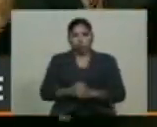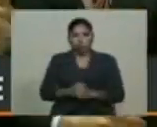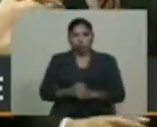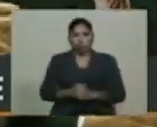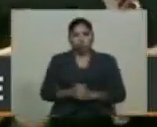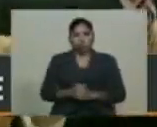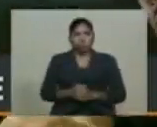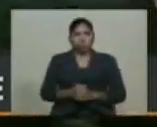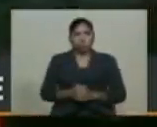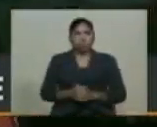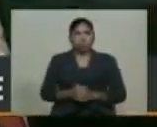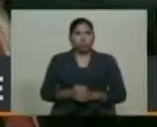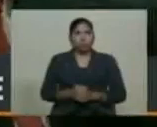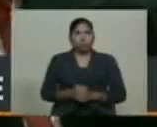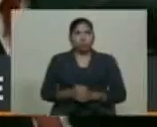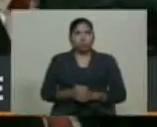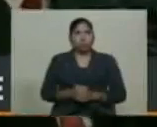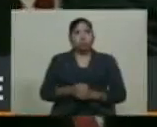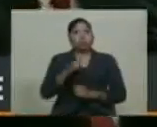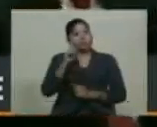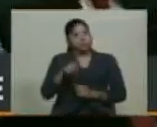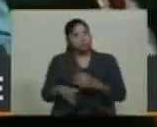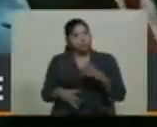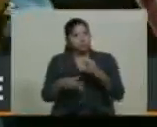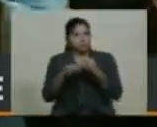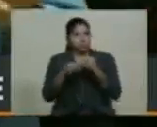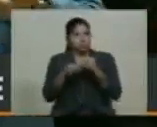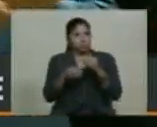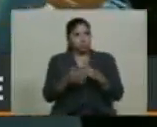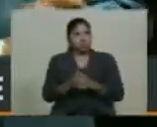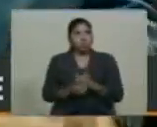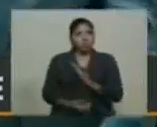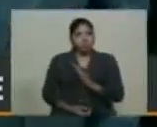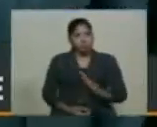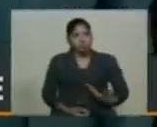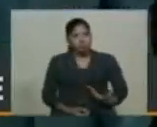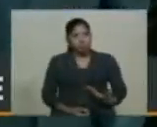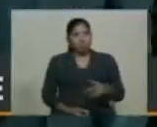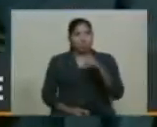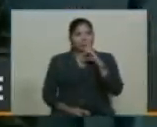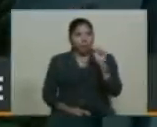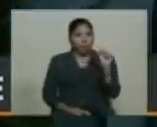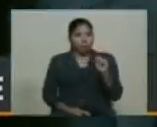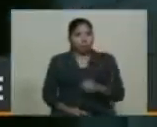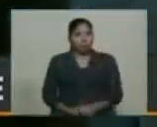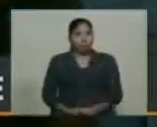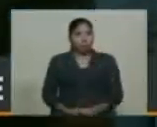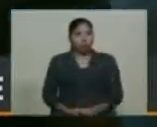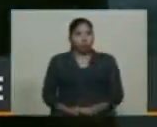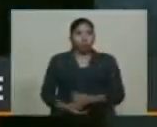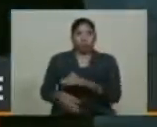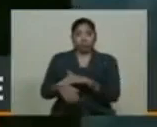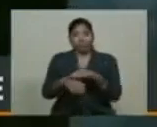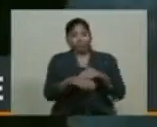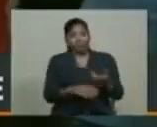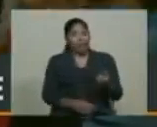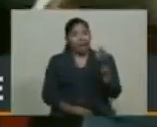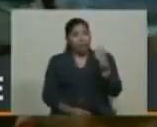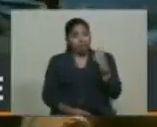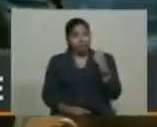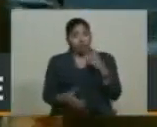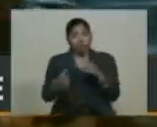diciembre. Además, también mencionó cómo el presidente de la República, Nicolás Maduro, pues exhortaba el día de ayer a los